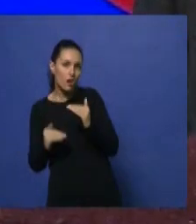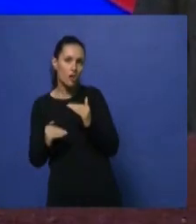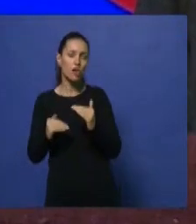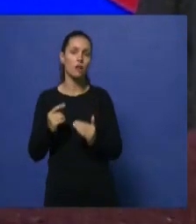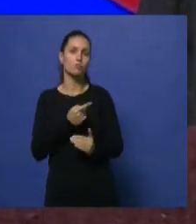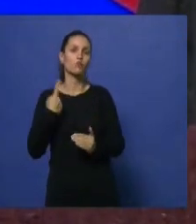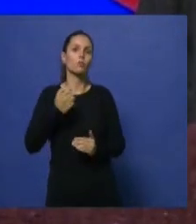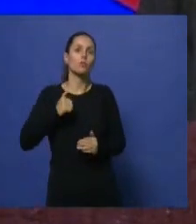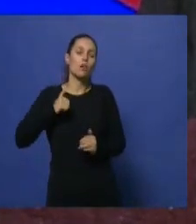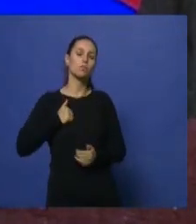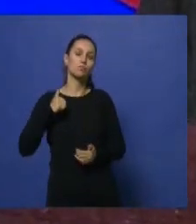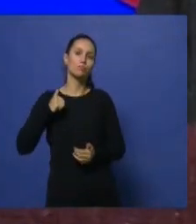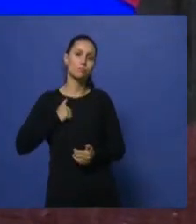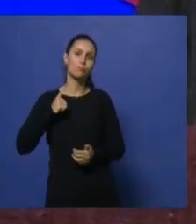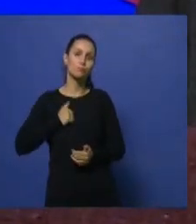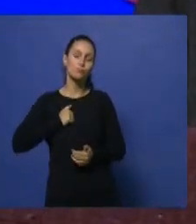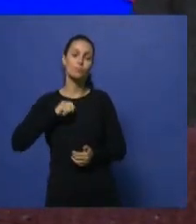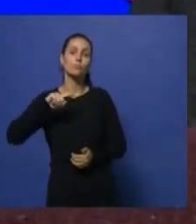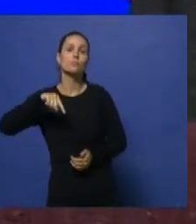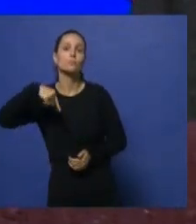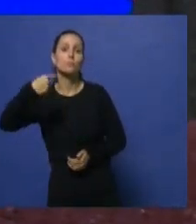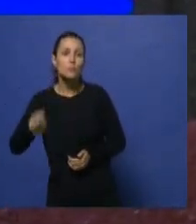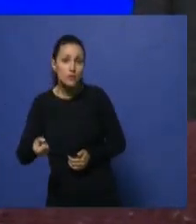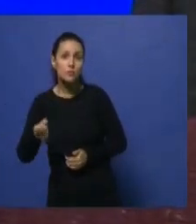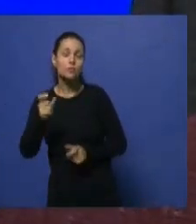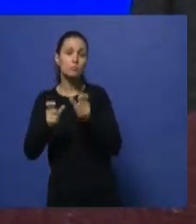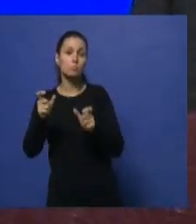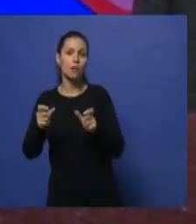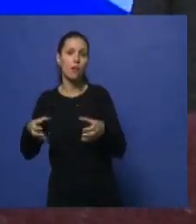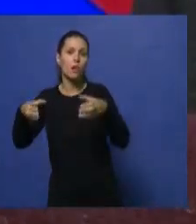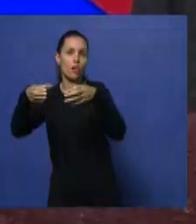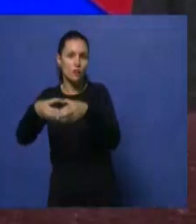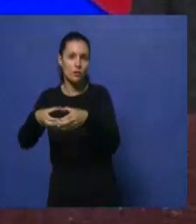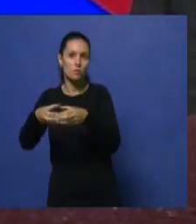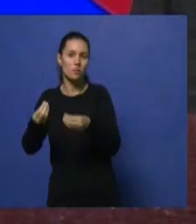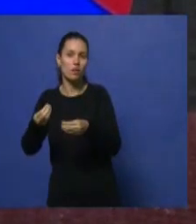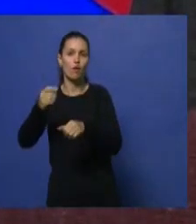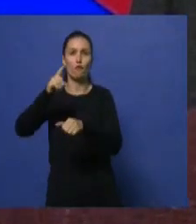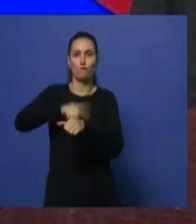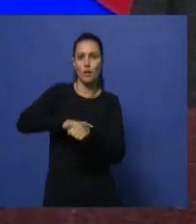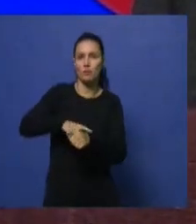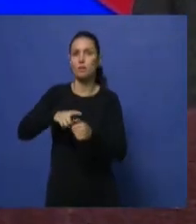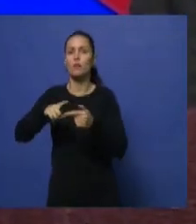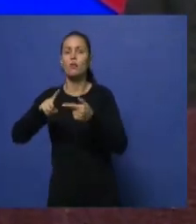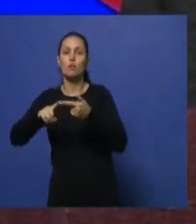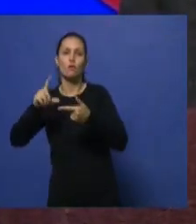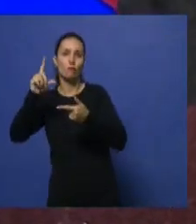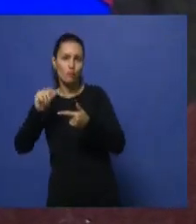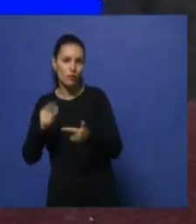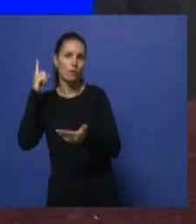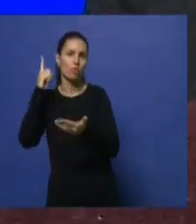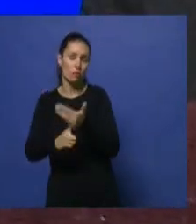recién marina se va a juntar a la gente para decir fecha horario muchísimas juego triz en que sí pero bueno